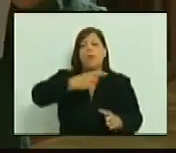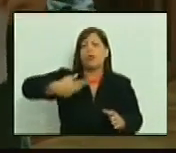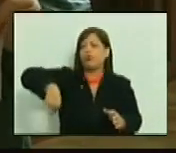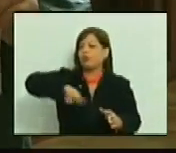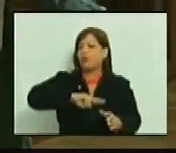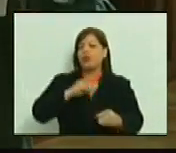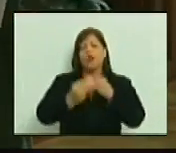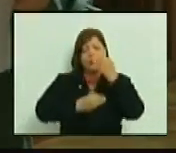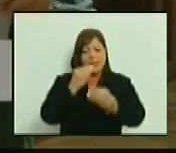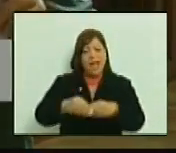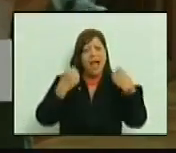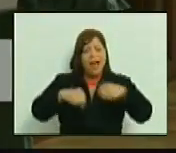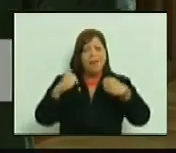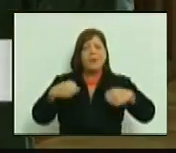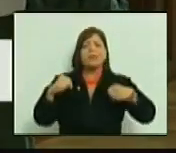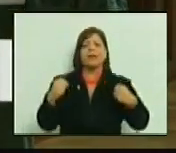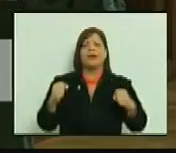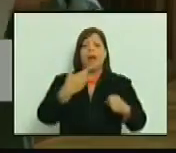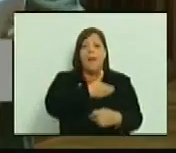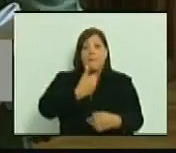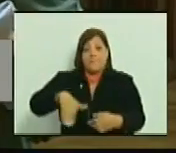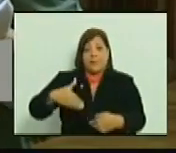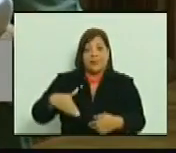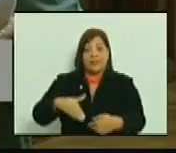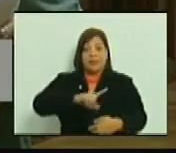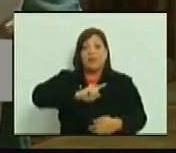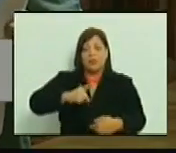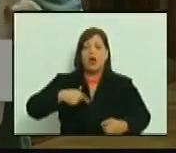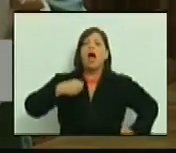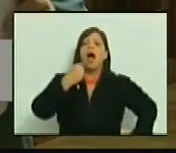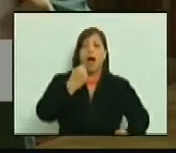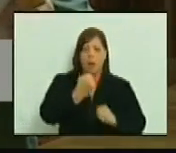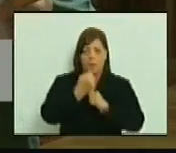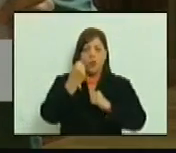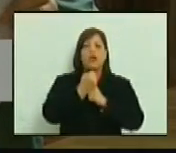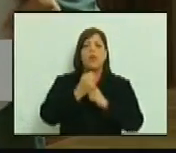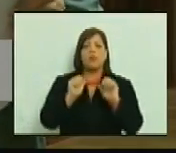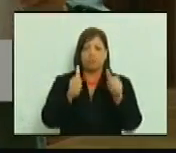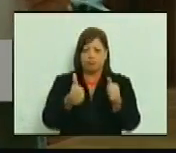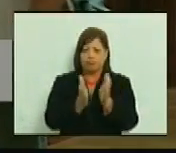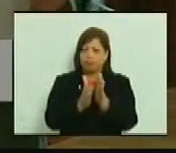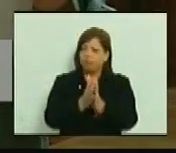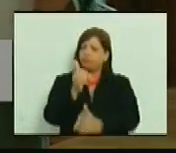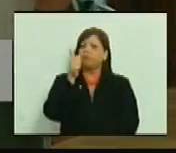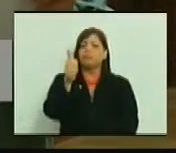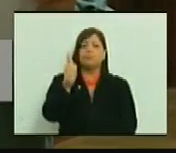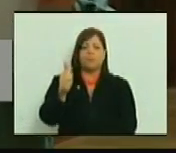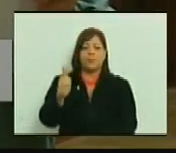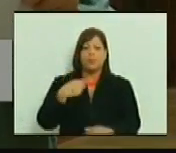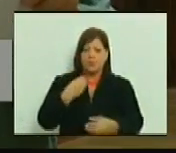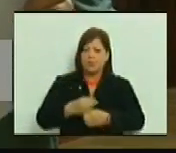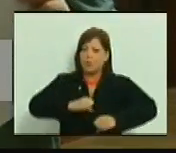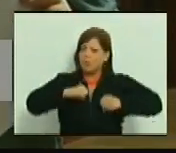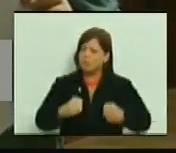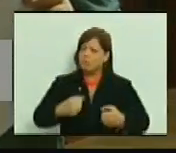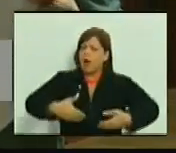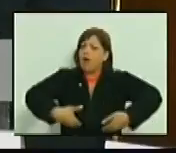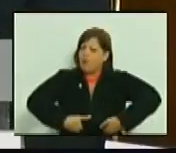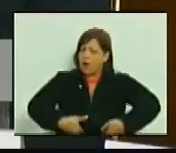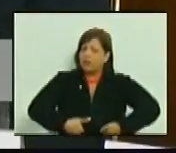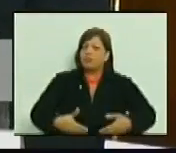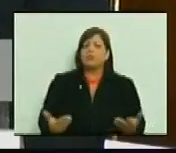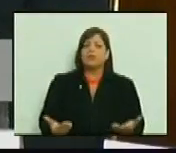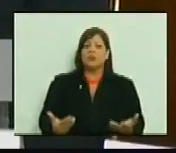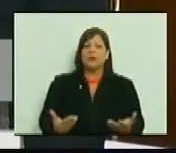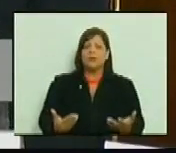nosotros, que se cumpla. Y al presidente aquí le apoyamos esta iniciativa suya, porque le ha echado pichón. O sea,